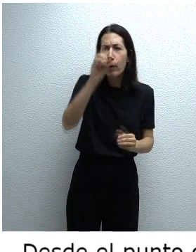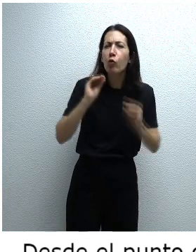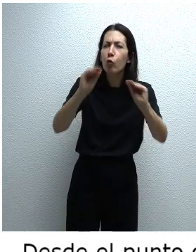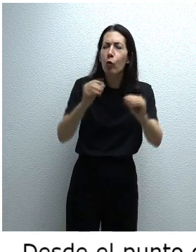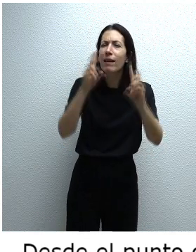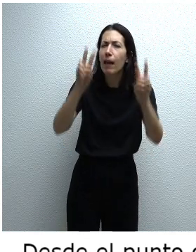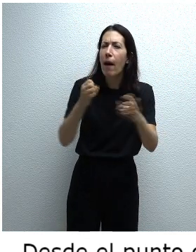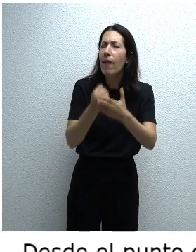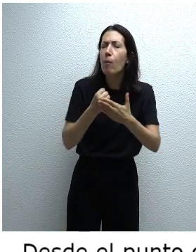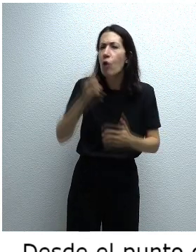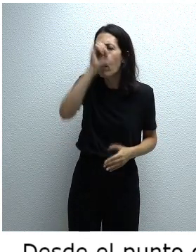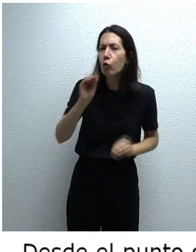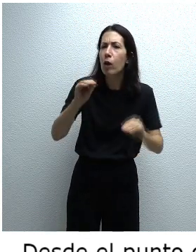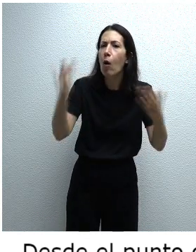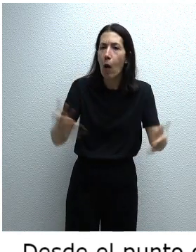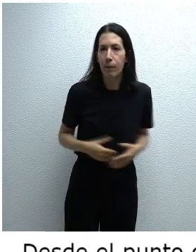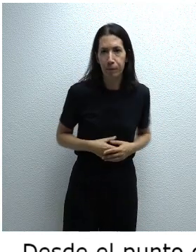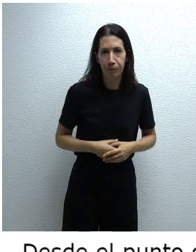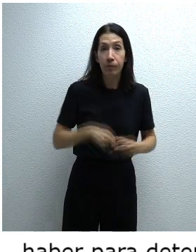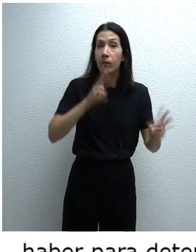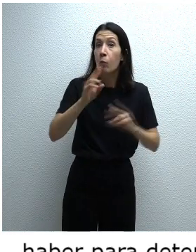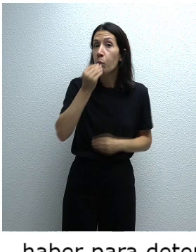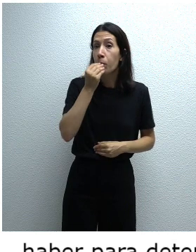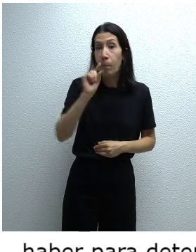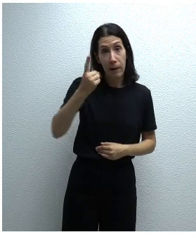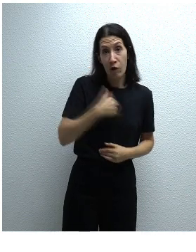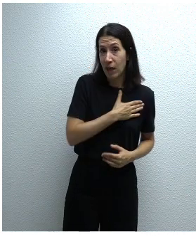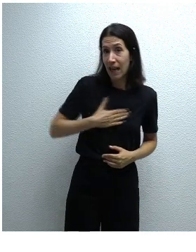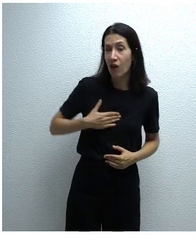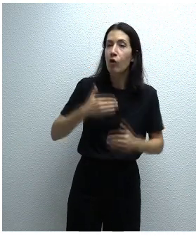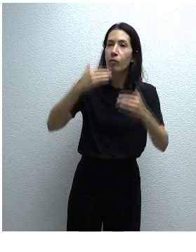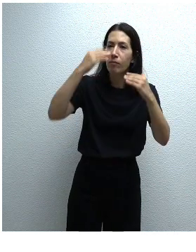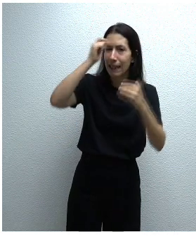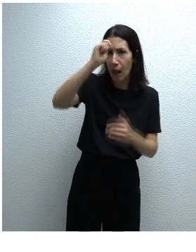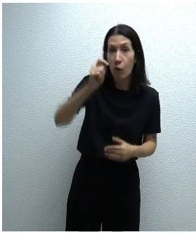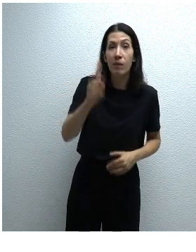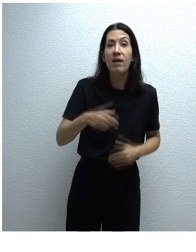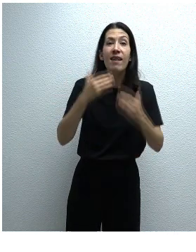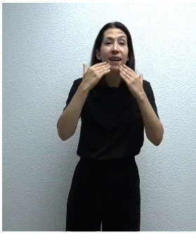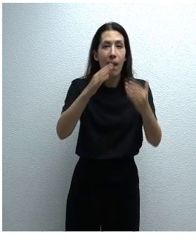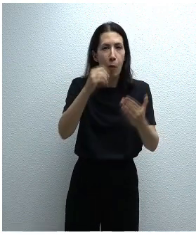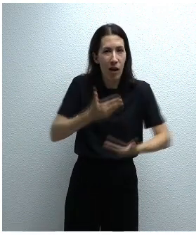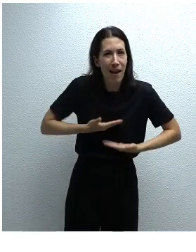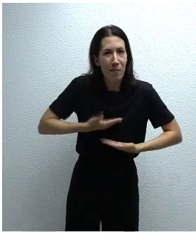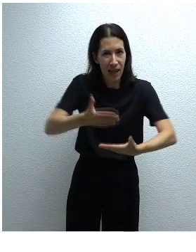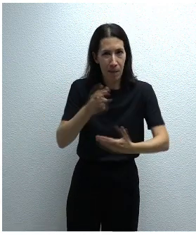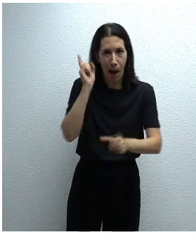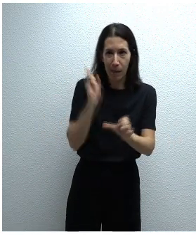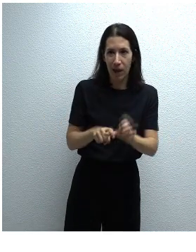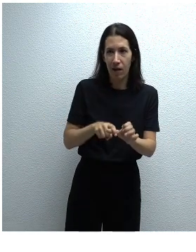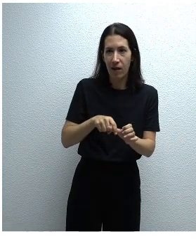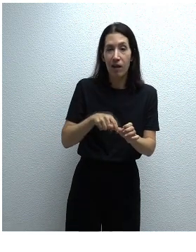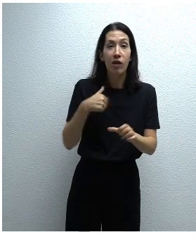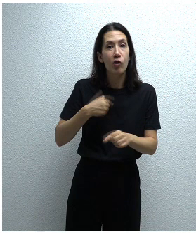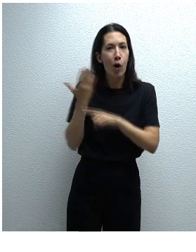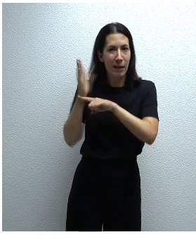apoyo? Cristina. Bueno, lo primero, saludaros y daros las gracias por invitarme a participar en